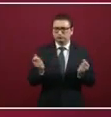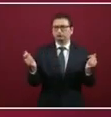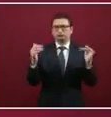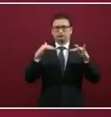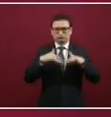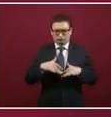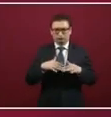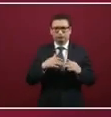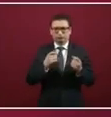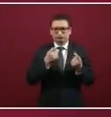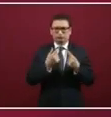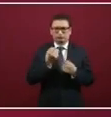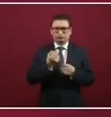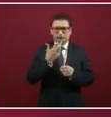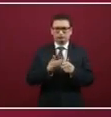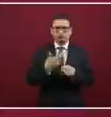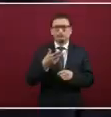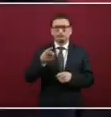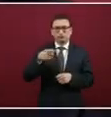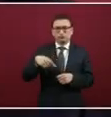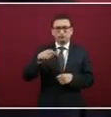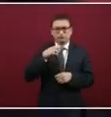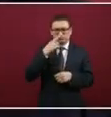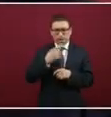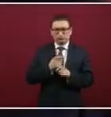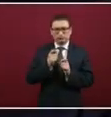secretarios de